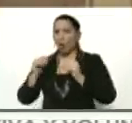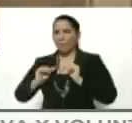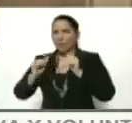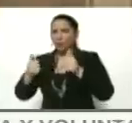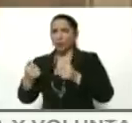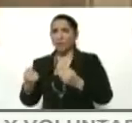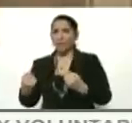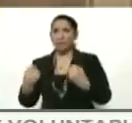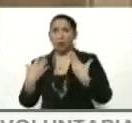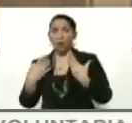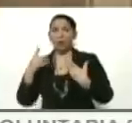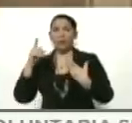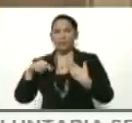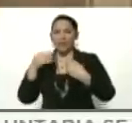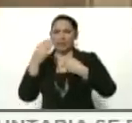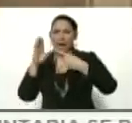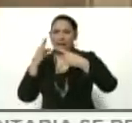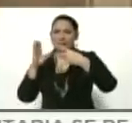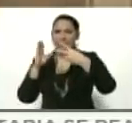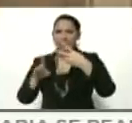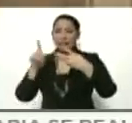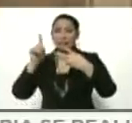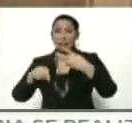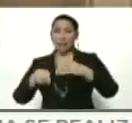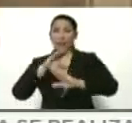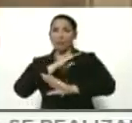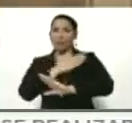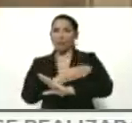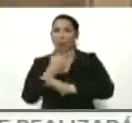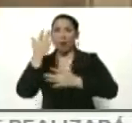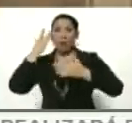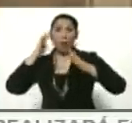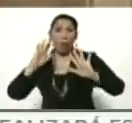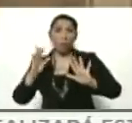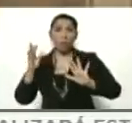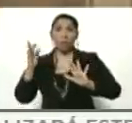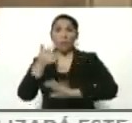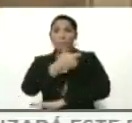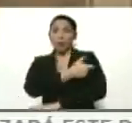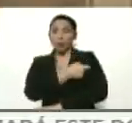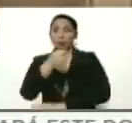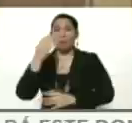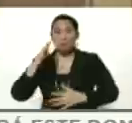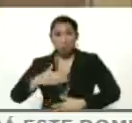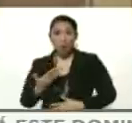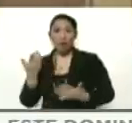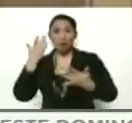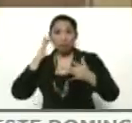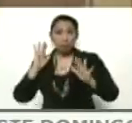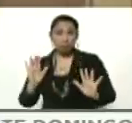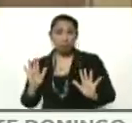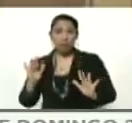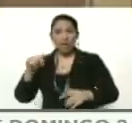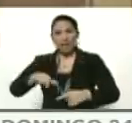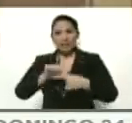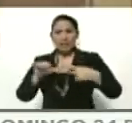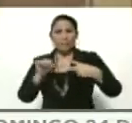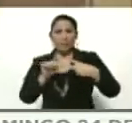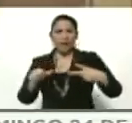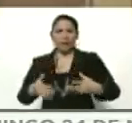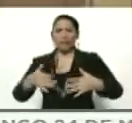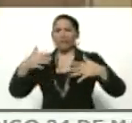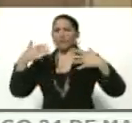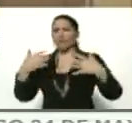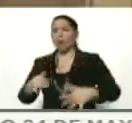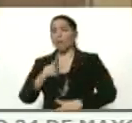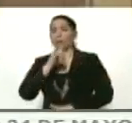de la caracterización y de las potenciales vacunas que puedan darse. Esta semana ha habido mucha información